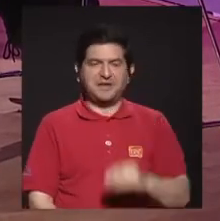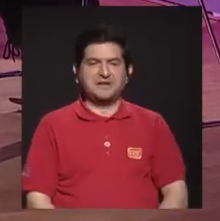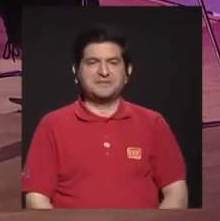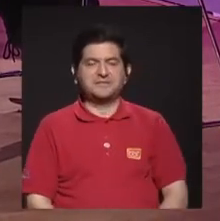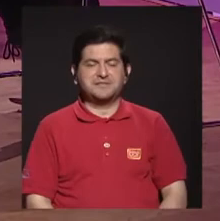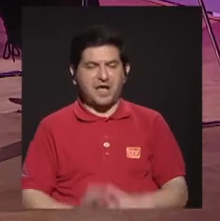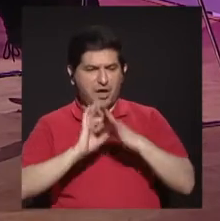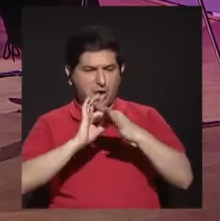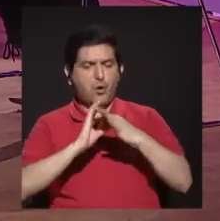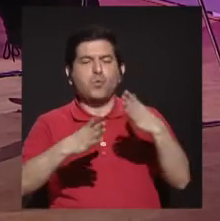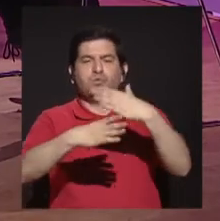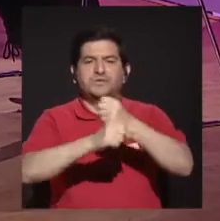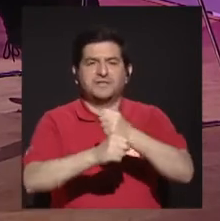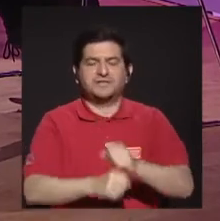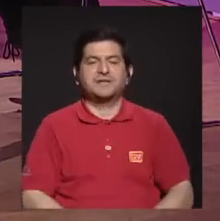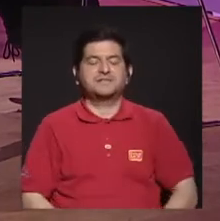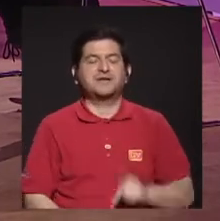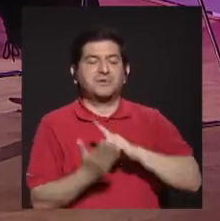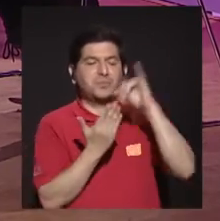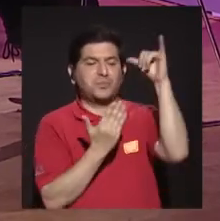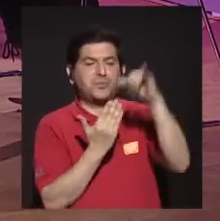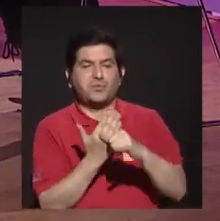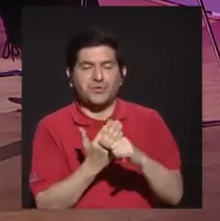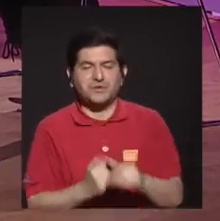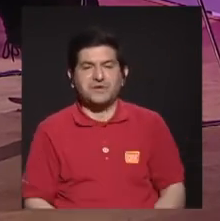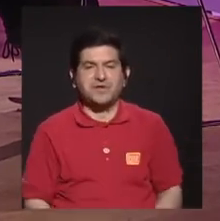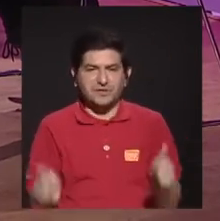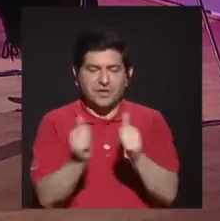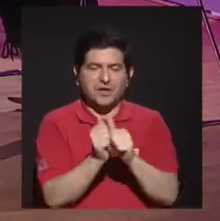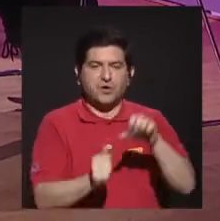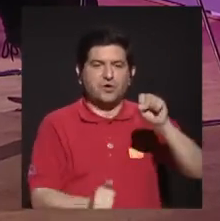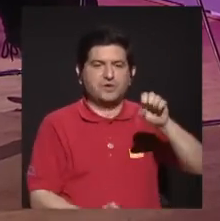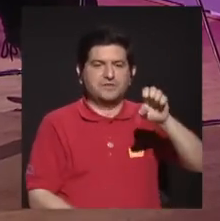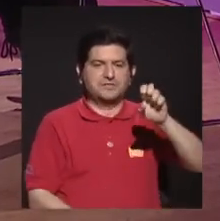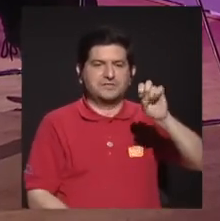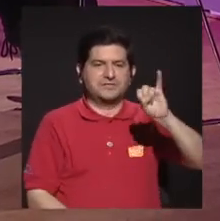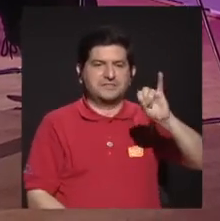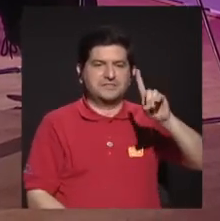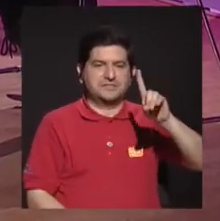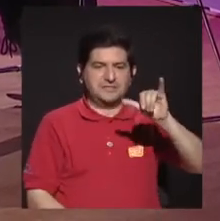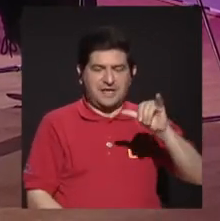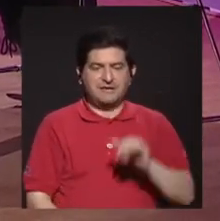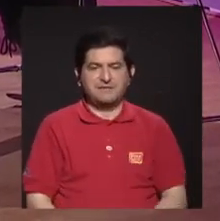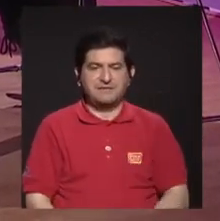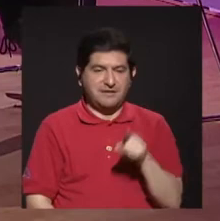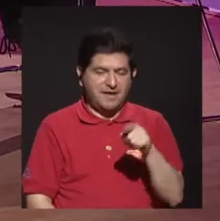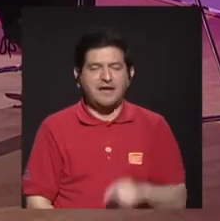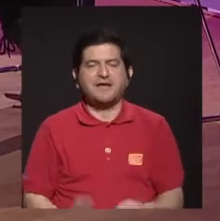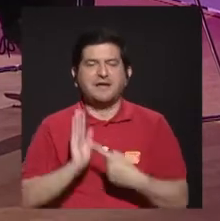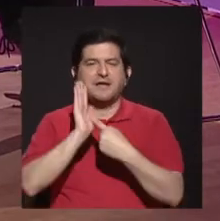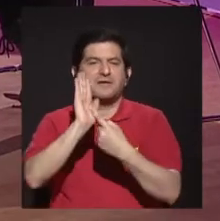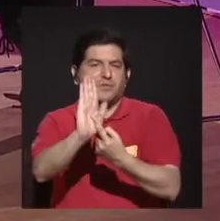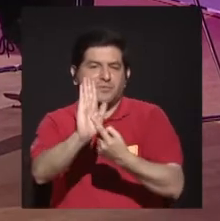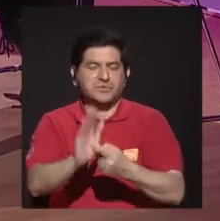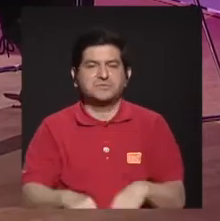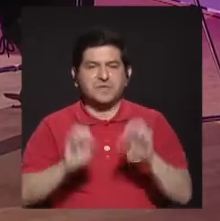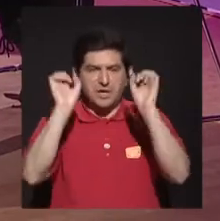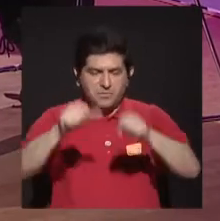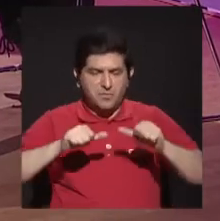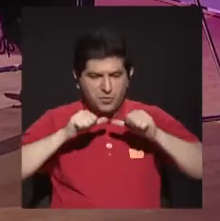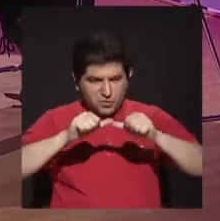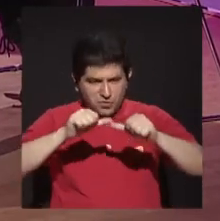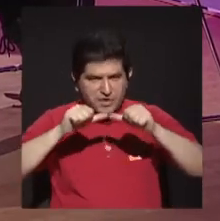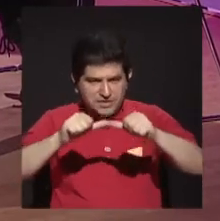hecho juntas, ¿verdad? Ha sido un proyecto y junto a Seidy, que ella ha dado esa luz para que ellas puedan